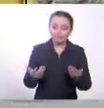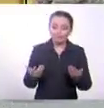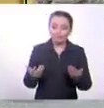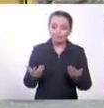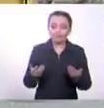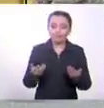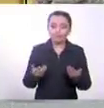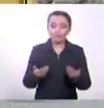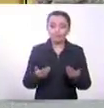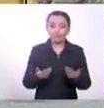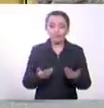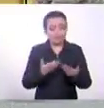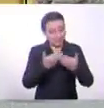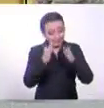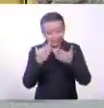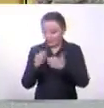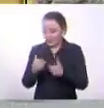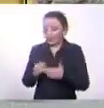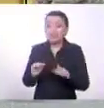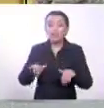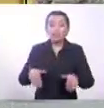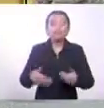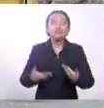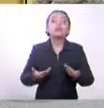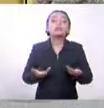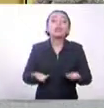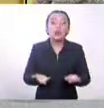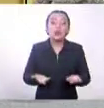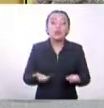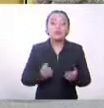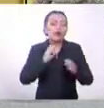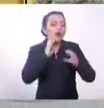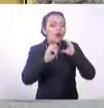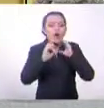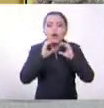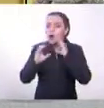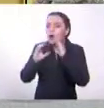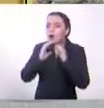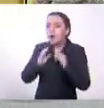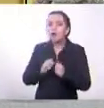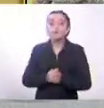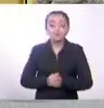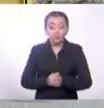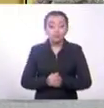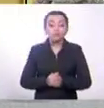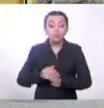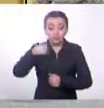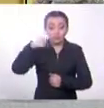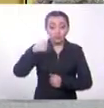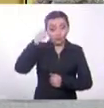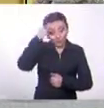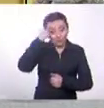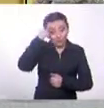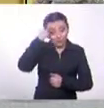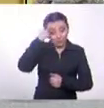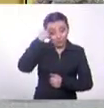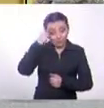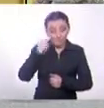cuales uno puede dar a conocer un mensaje. Entonces, todo eso vamos a estudiar hoy. Qué interesante. Pero antes de empezar... Las